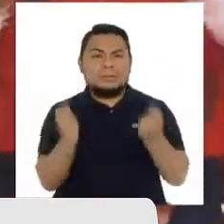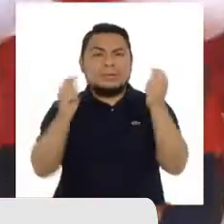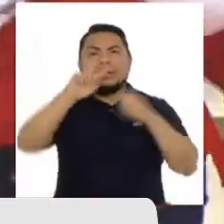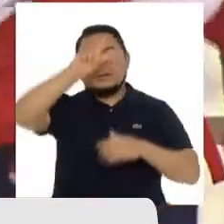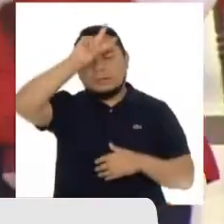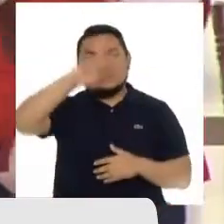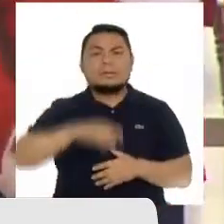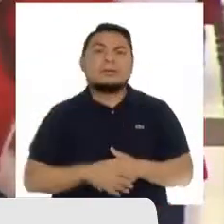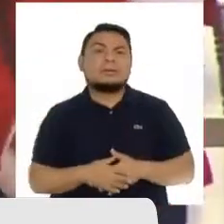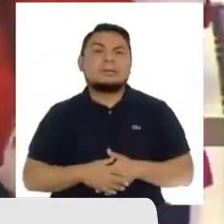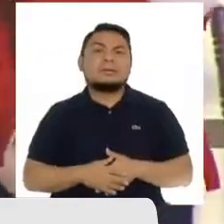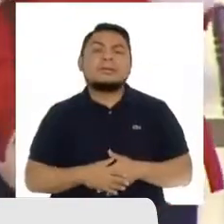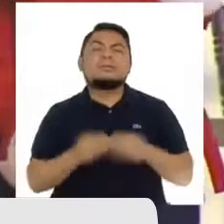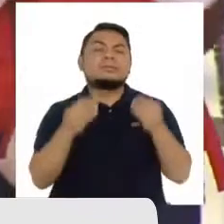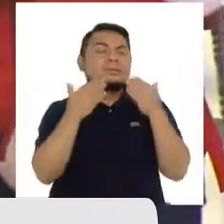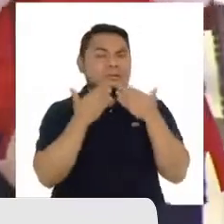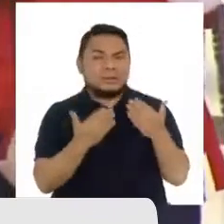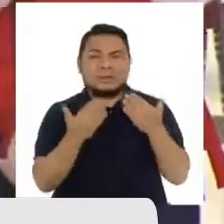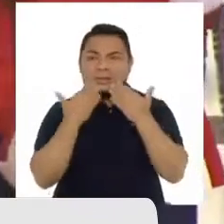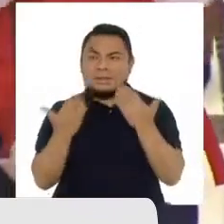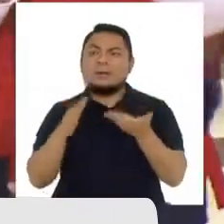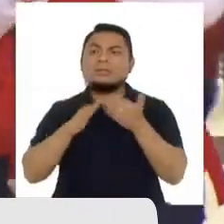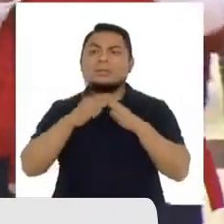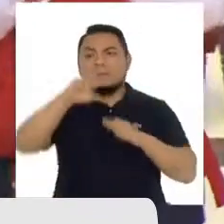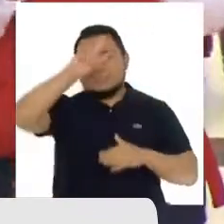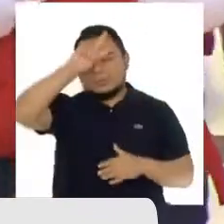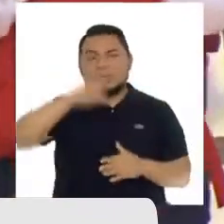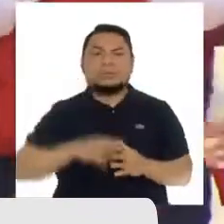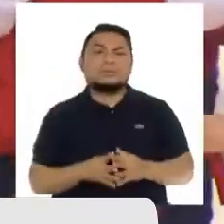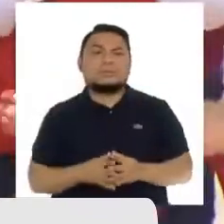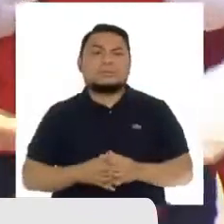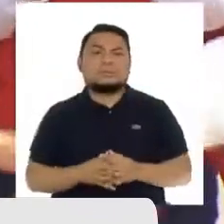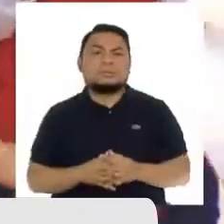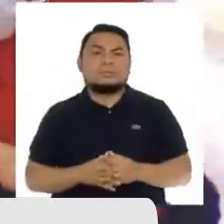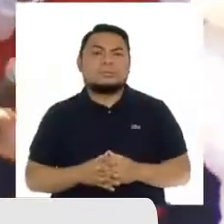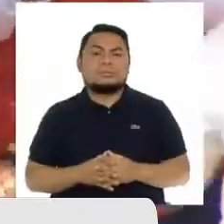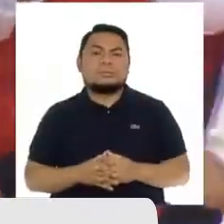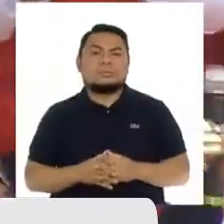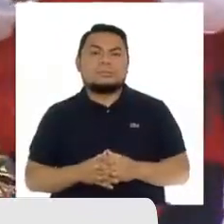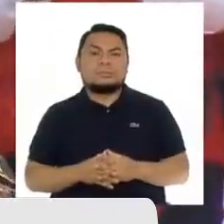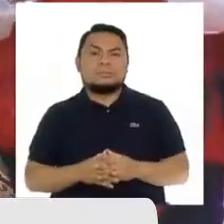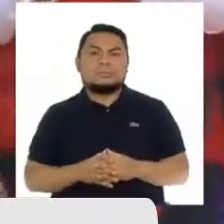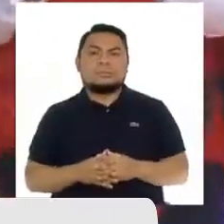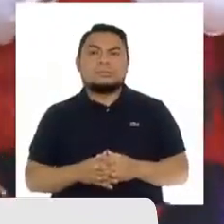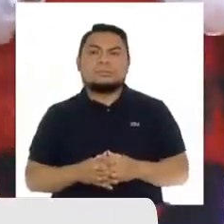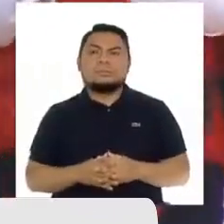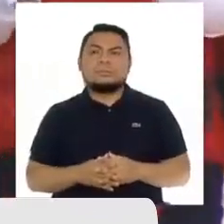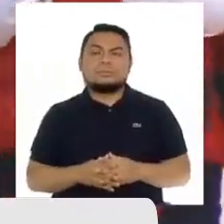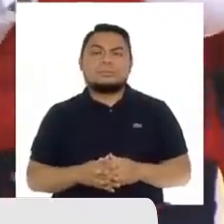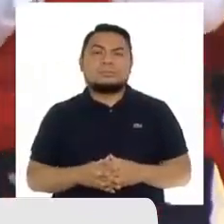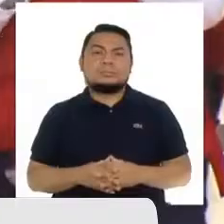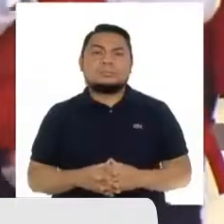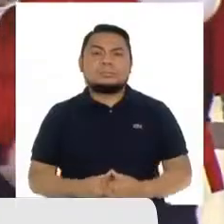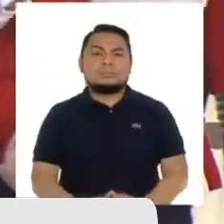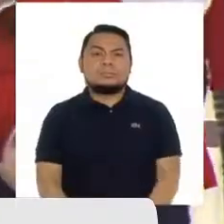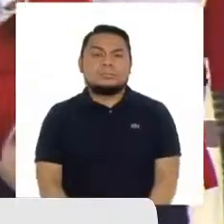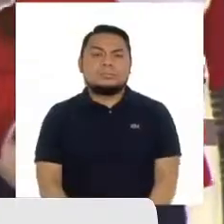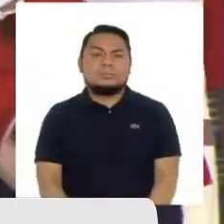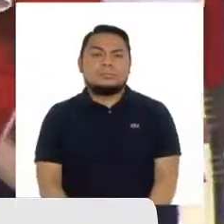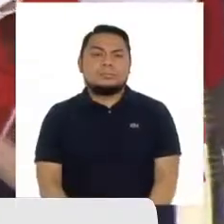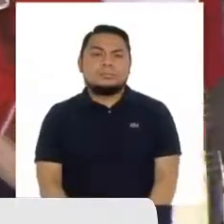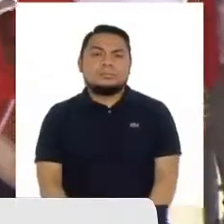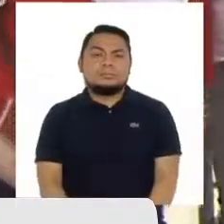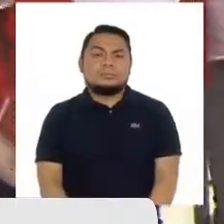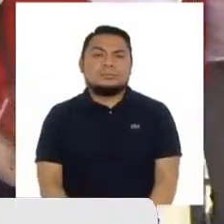peru muchas gracias al pueblo peruano bien ha sido entonces las palabras del presidente de la